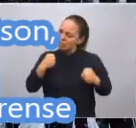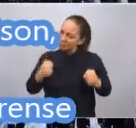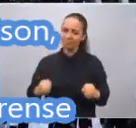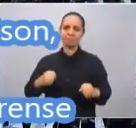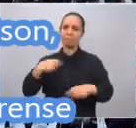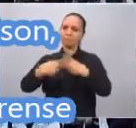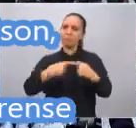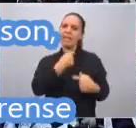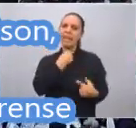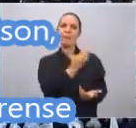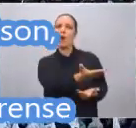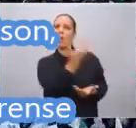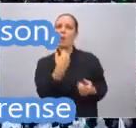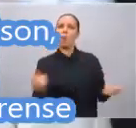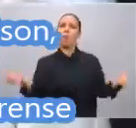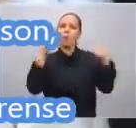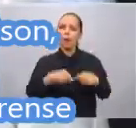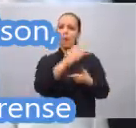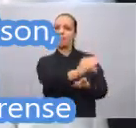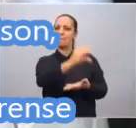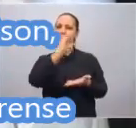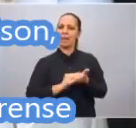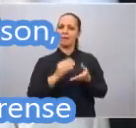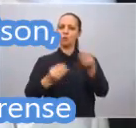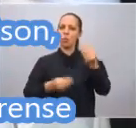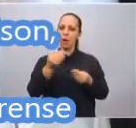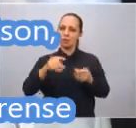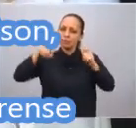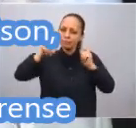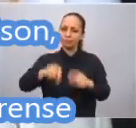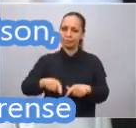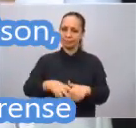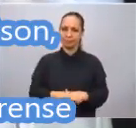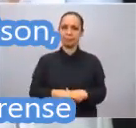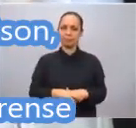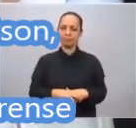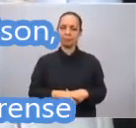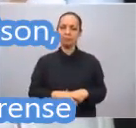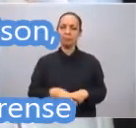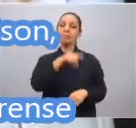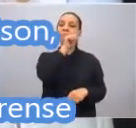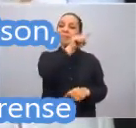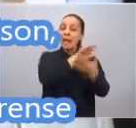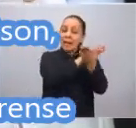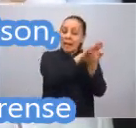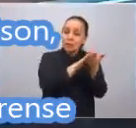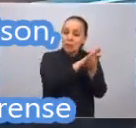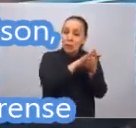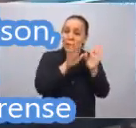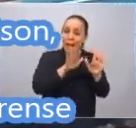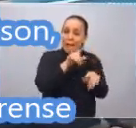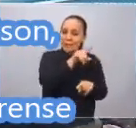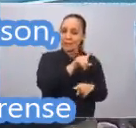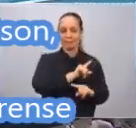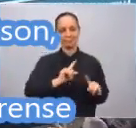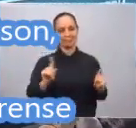le devuelvan su presupuesto. No se resuelve